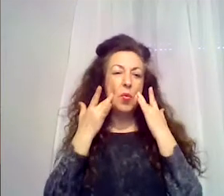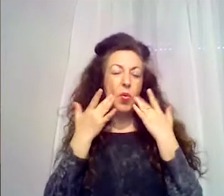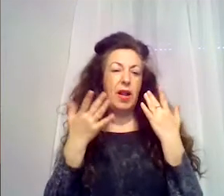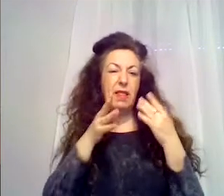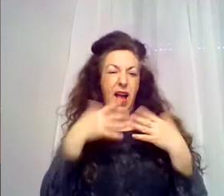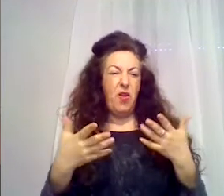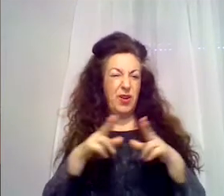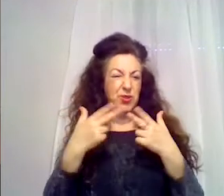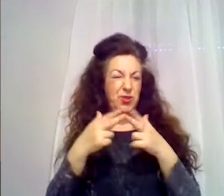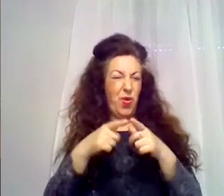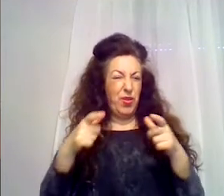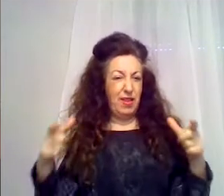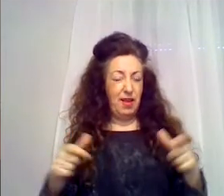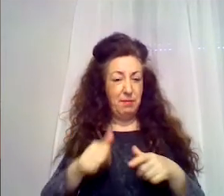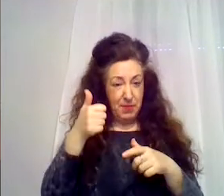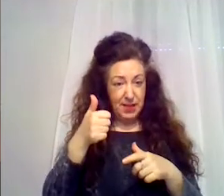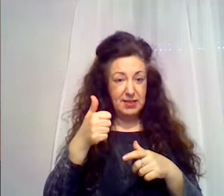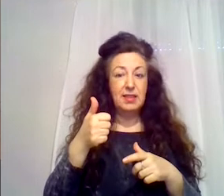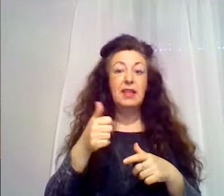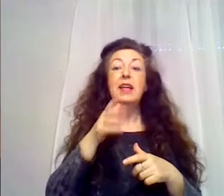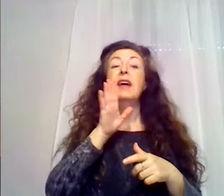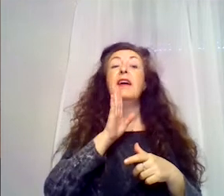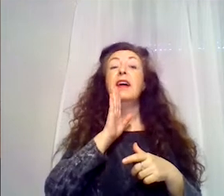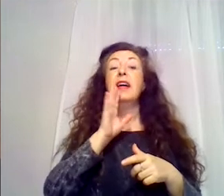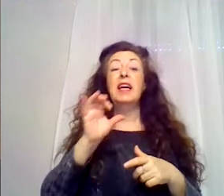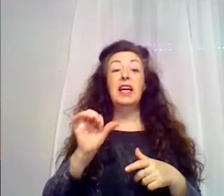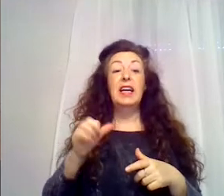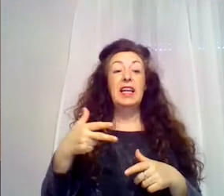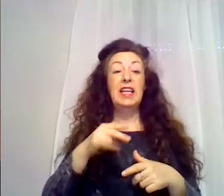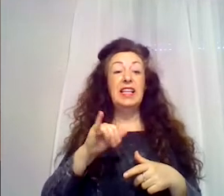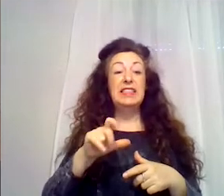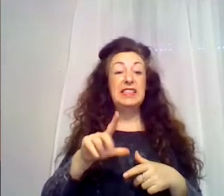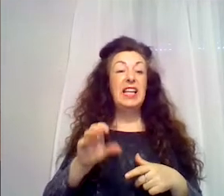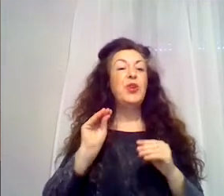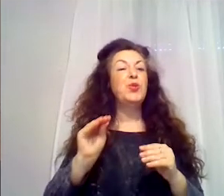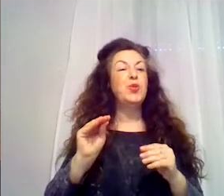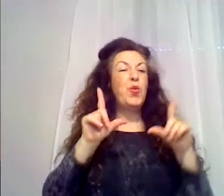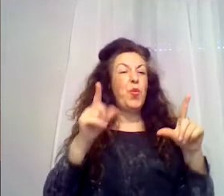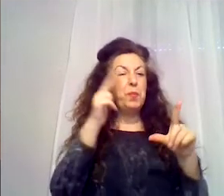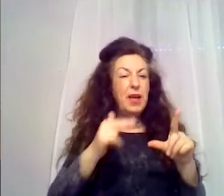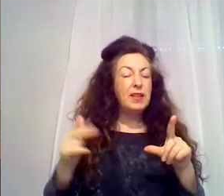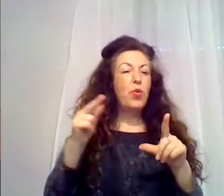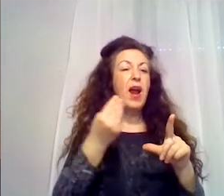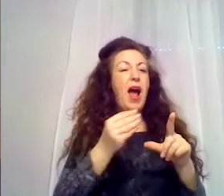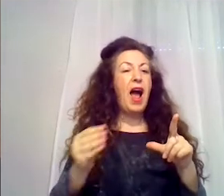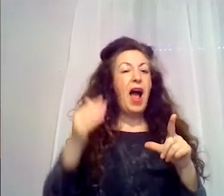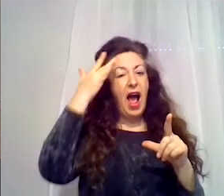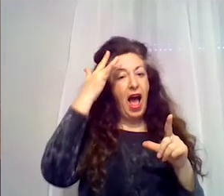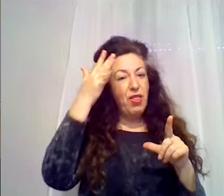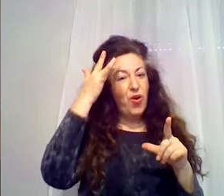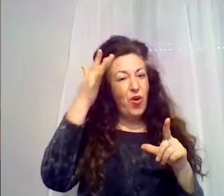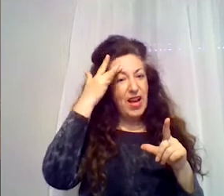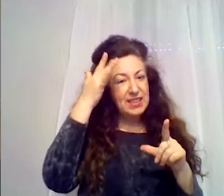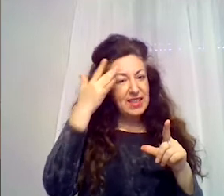esos retratos y desnudos que hace Schiele de adolescentes, poner que Schiele en